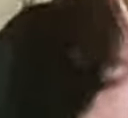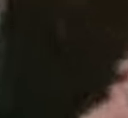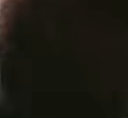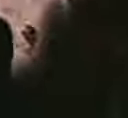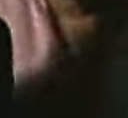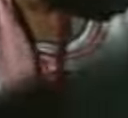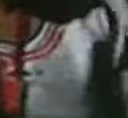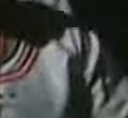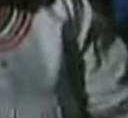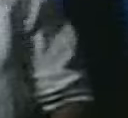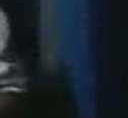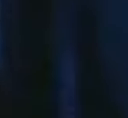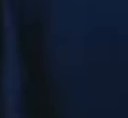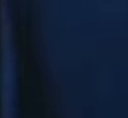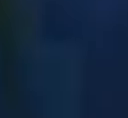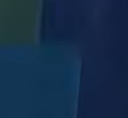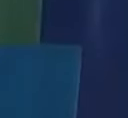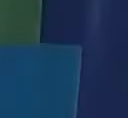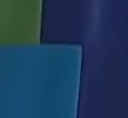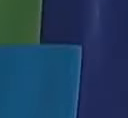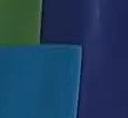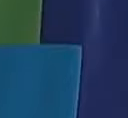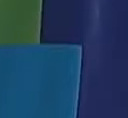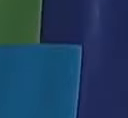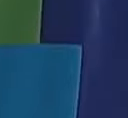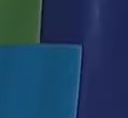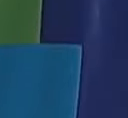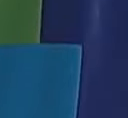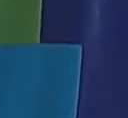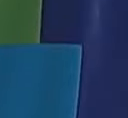nosotros el pabellón, la exhibición,